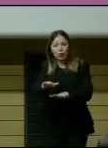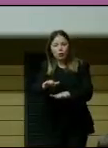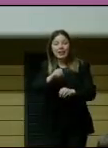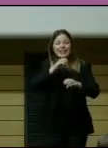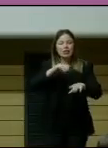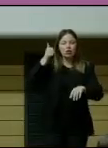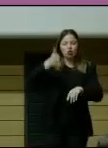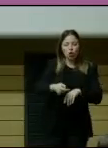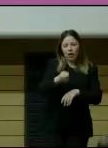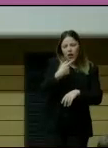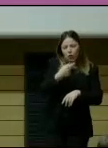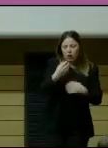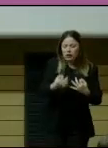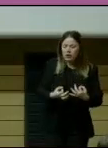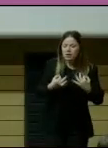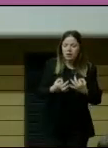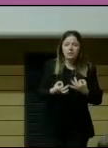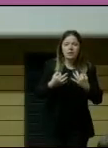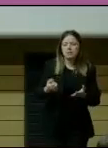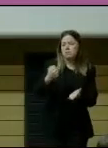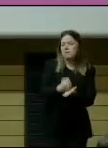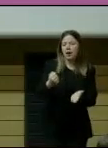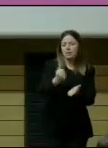historia de las drogas está continuamente plagada